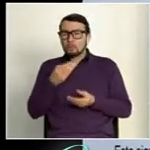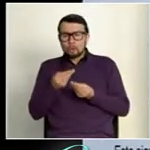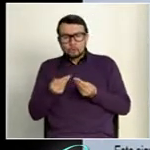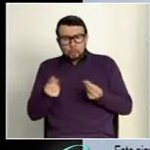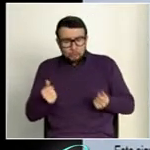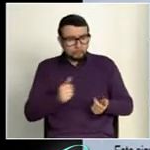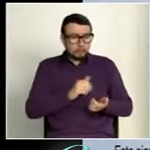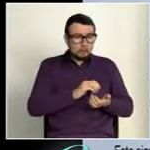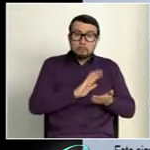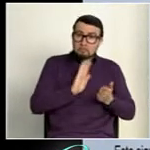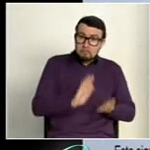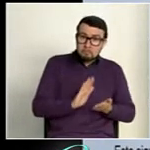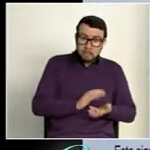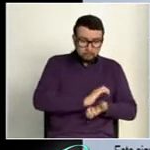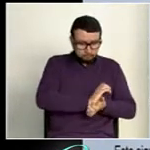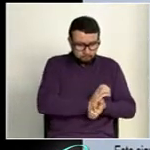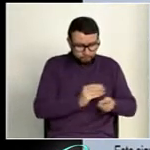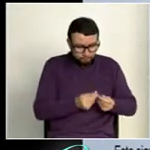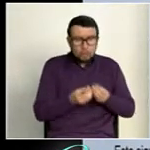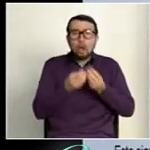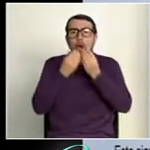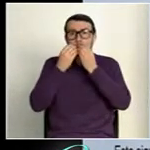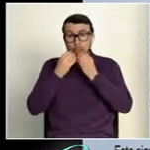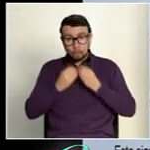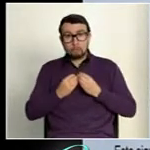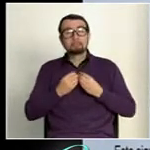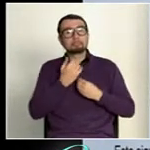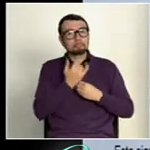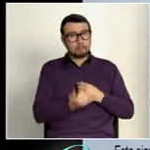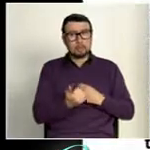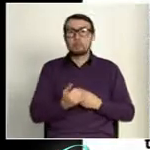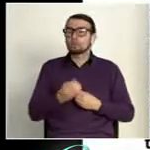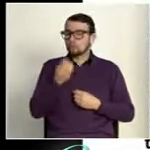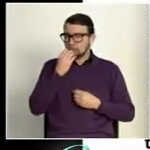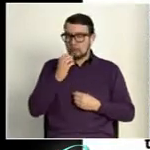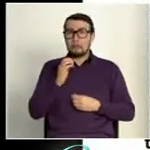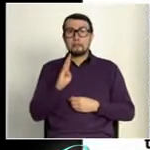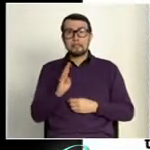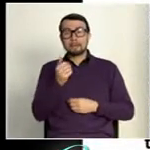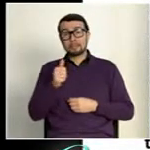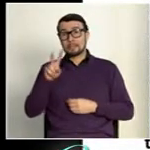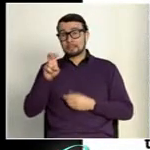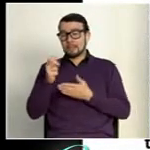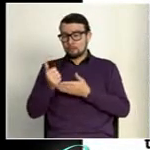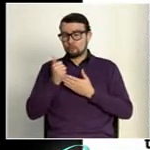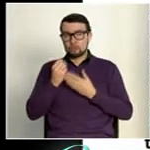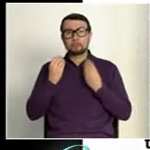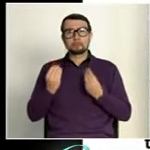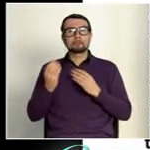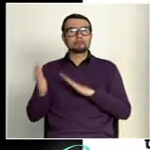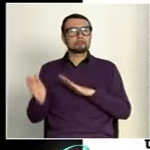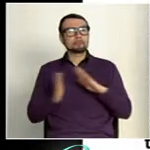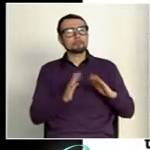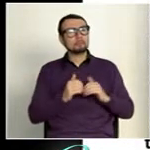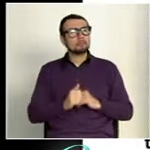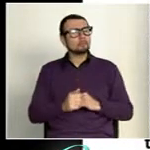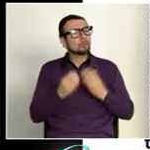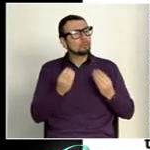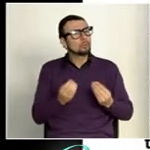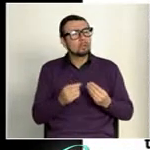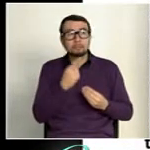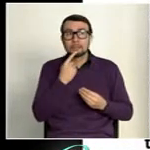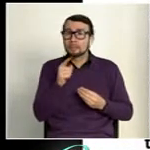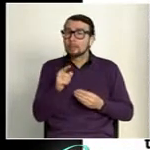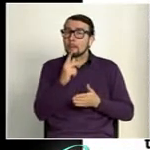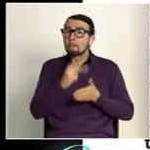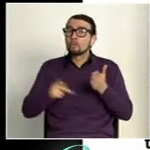vitamina B17, que es un alimento supremamente necesario. Y miren la cantidad, aquí dice frutas